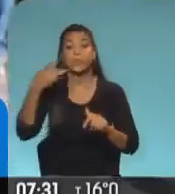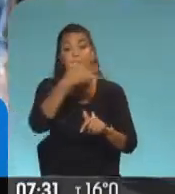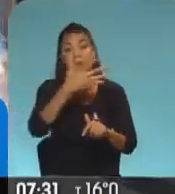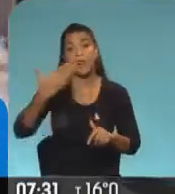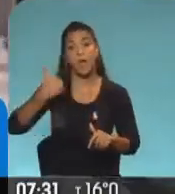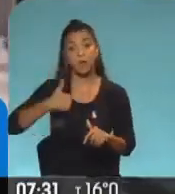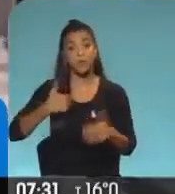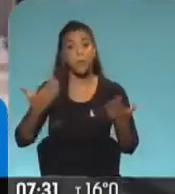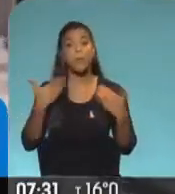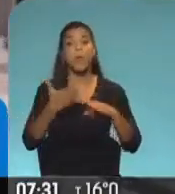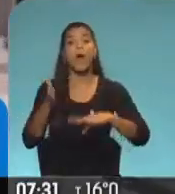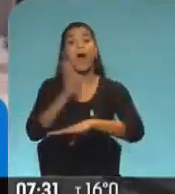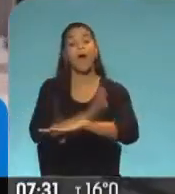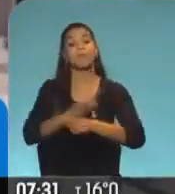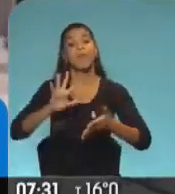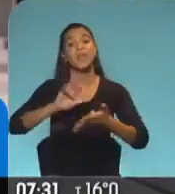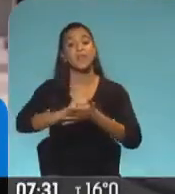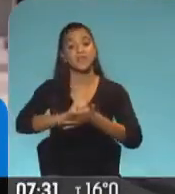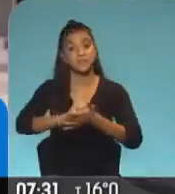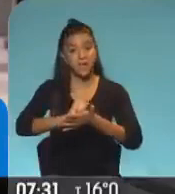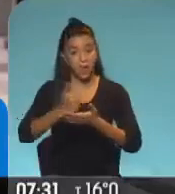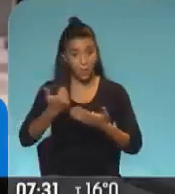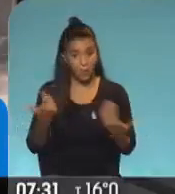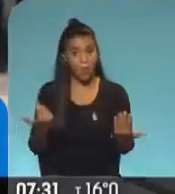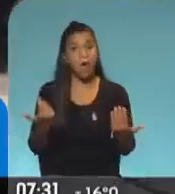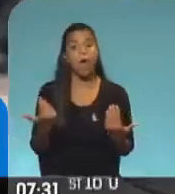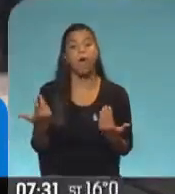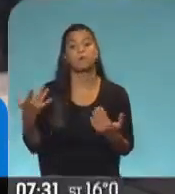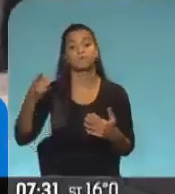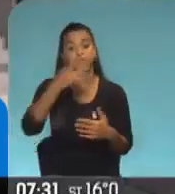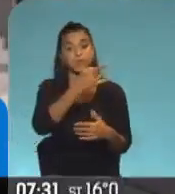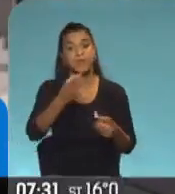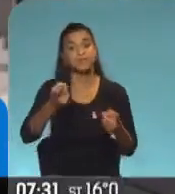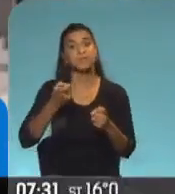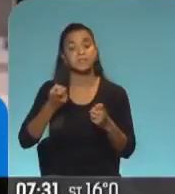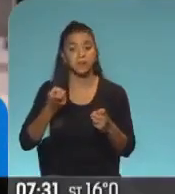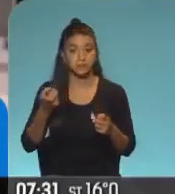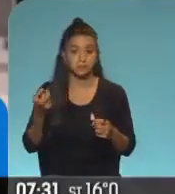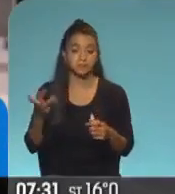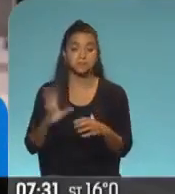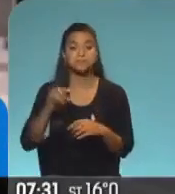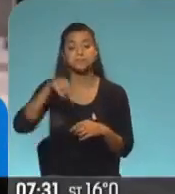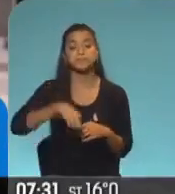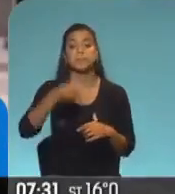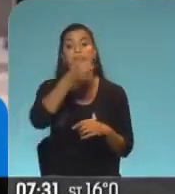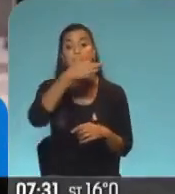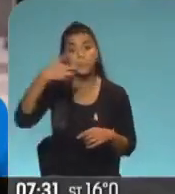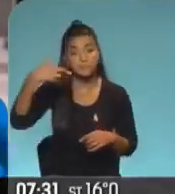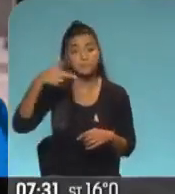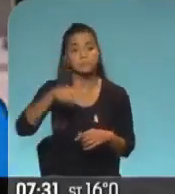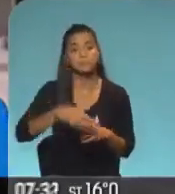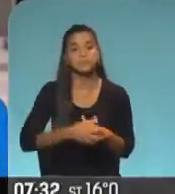puedan hacer de forma previa la reserva de disponibilidad de acuerdo a la formación que necesitan tomar. Esto es una aplicación que la van a